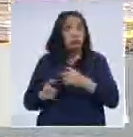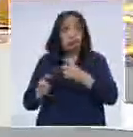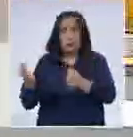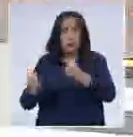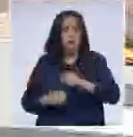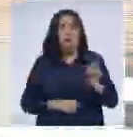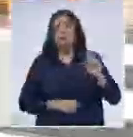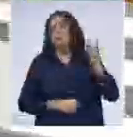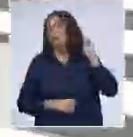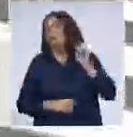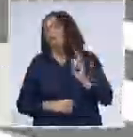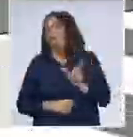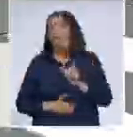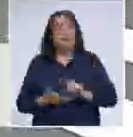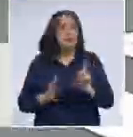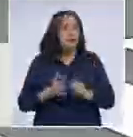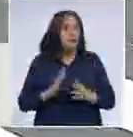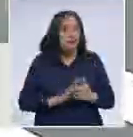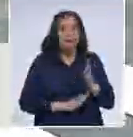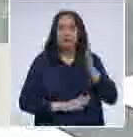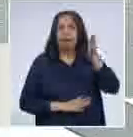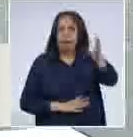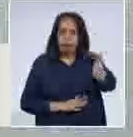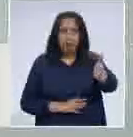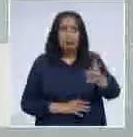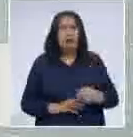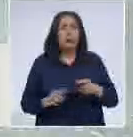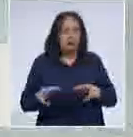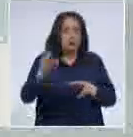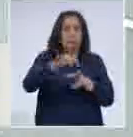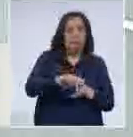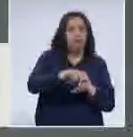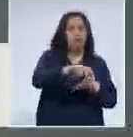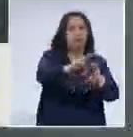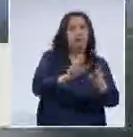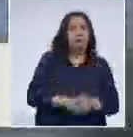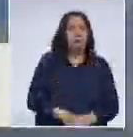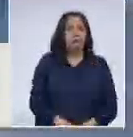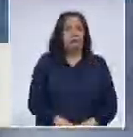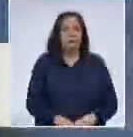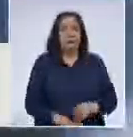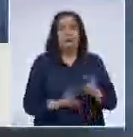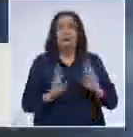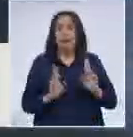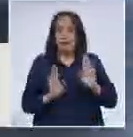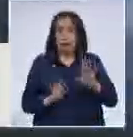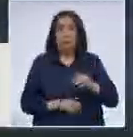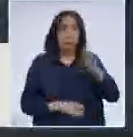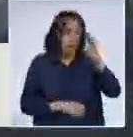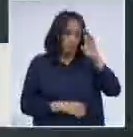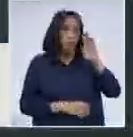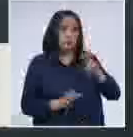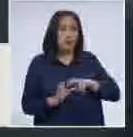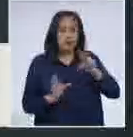toma la avenida Alejandro Tirado y avanza 2 cuadras con el inspector sobre su vehículo. Afortunadamente, un efectivo bajó